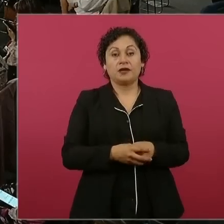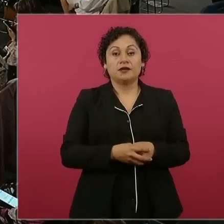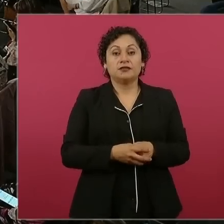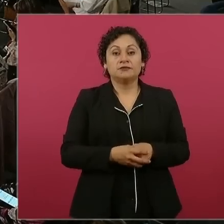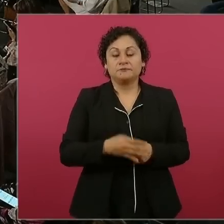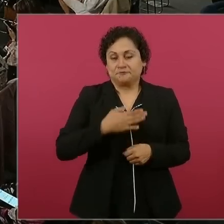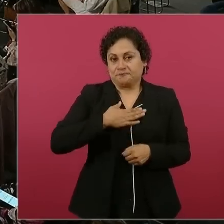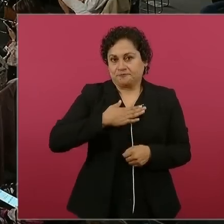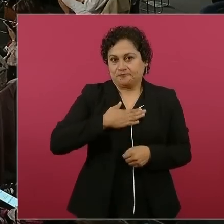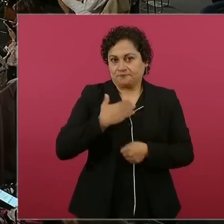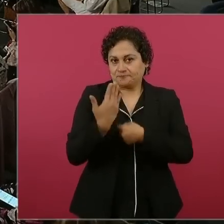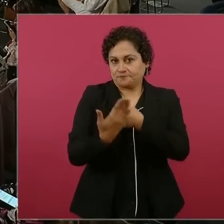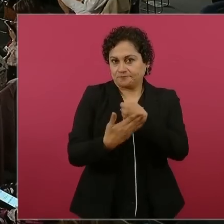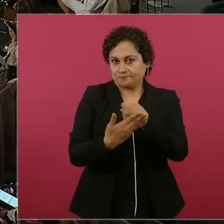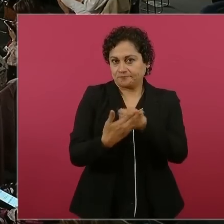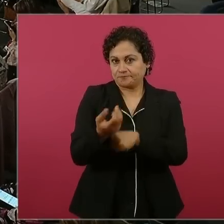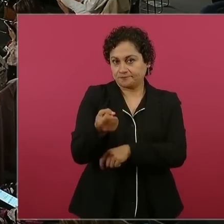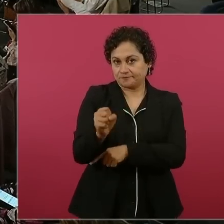en septiembre,